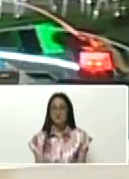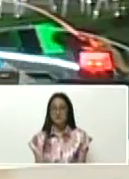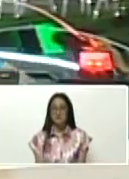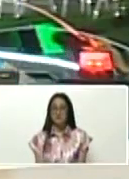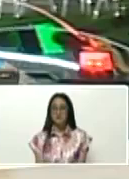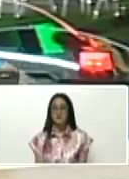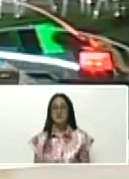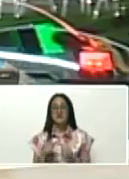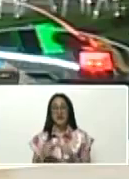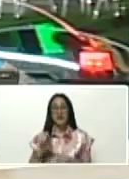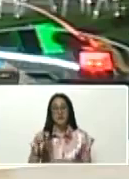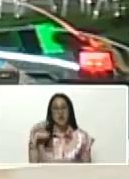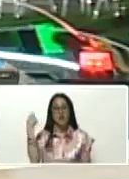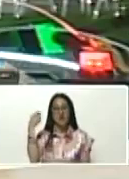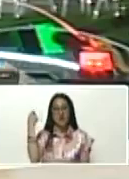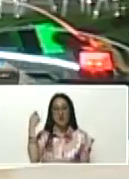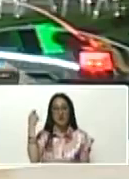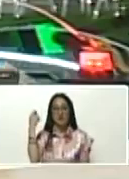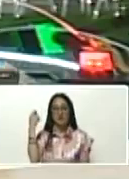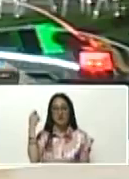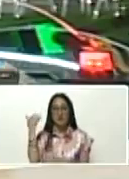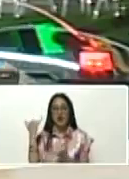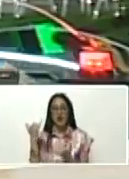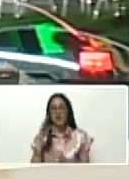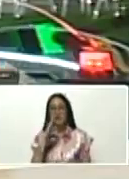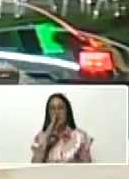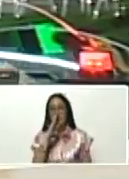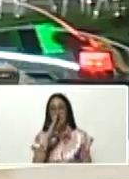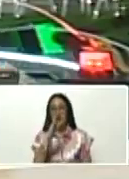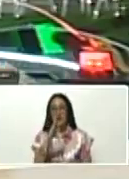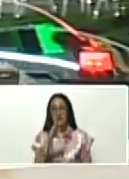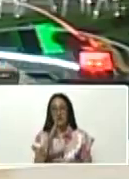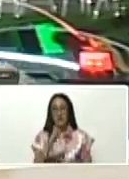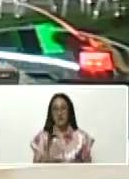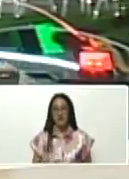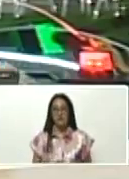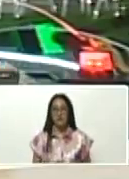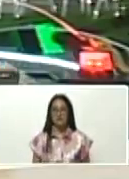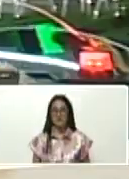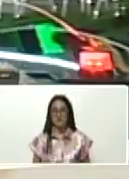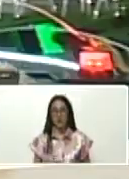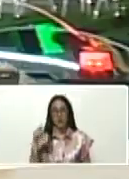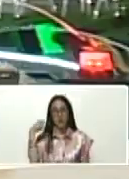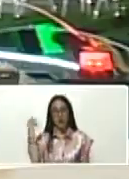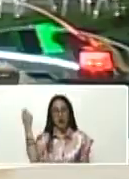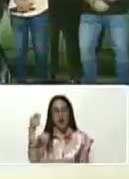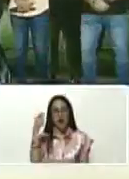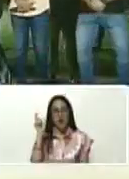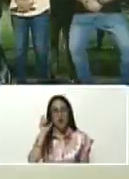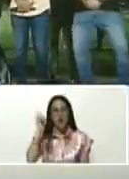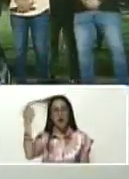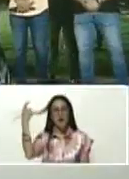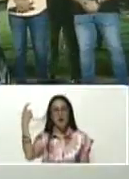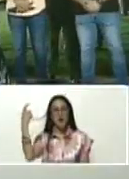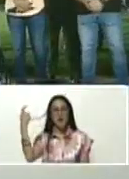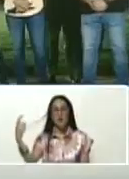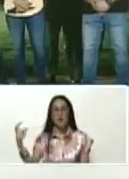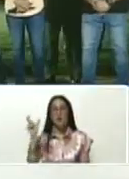en el llano. Nos vamos directo, vía satélite, al estado Guárico, allá